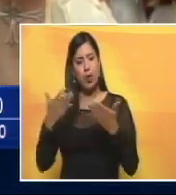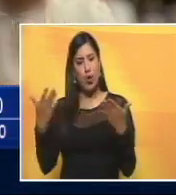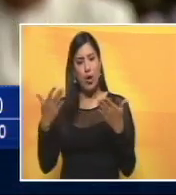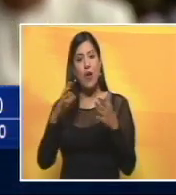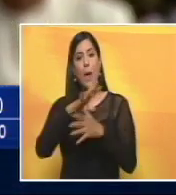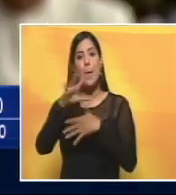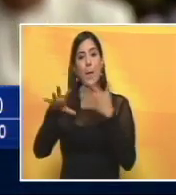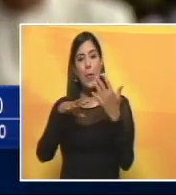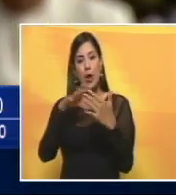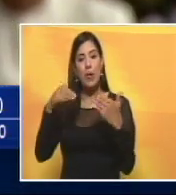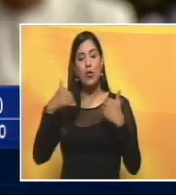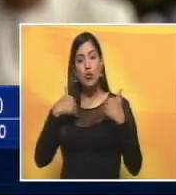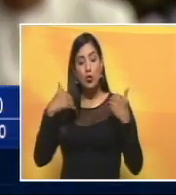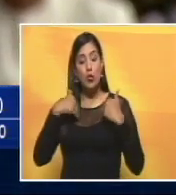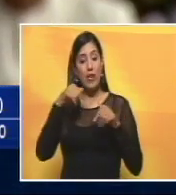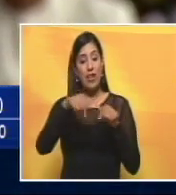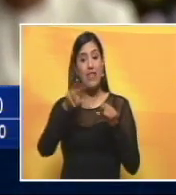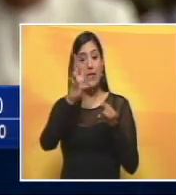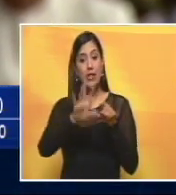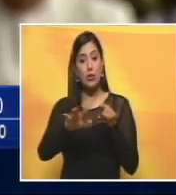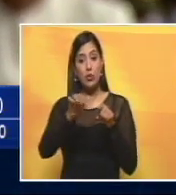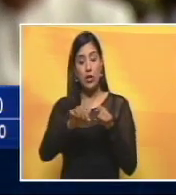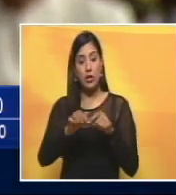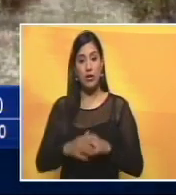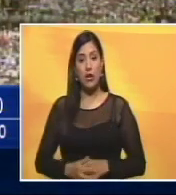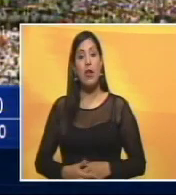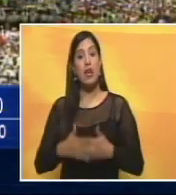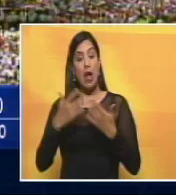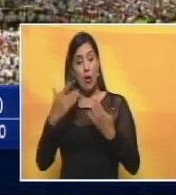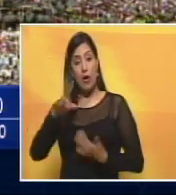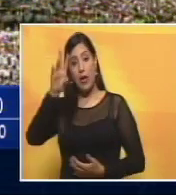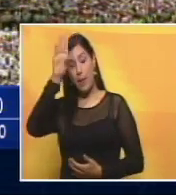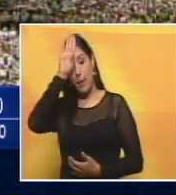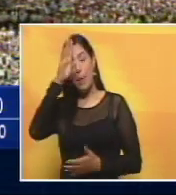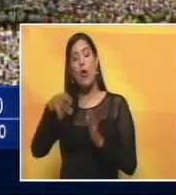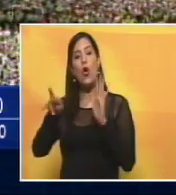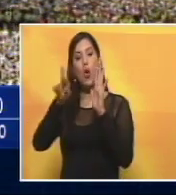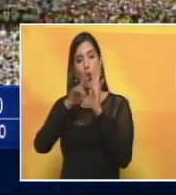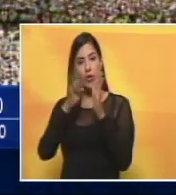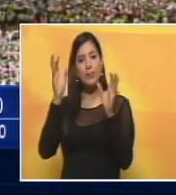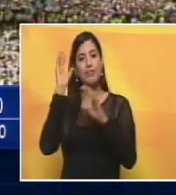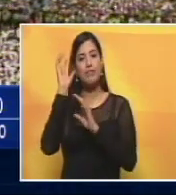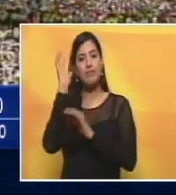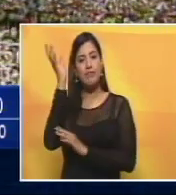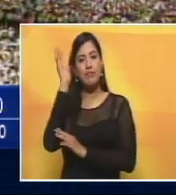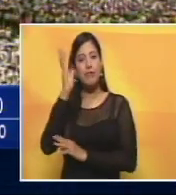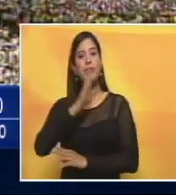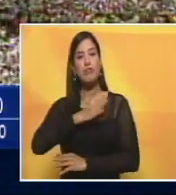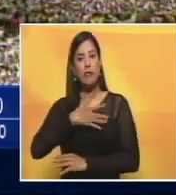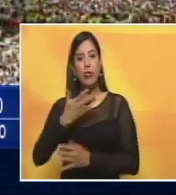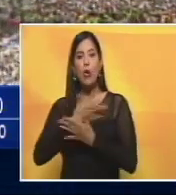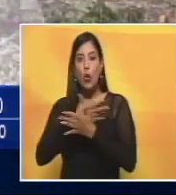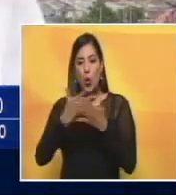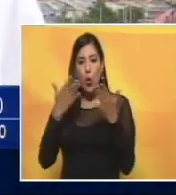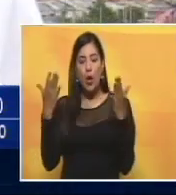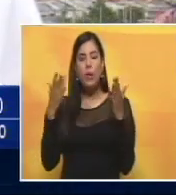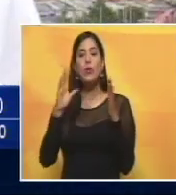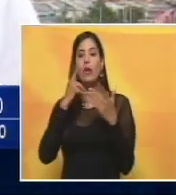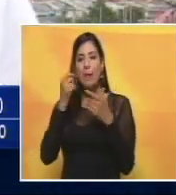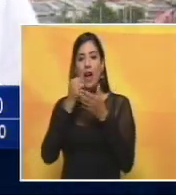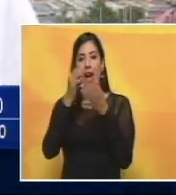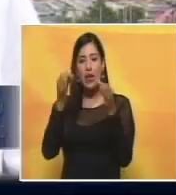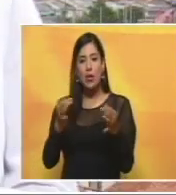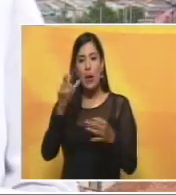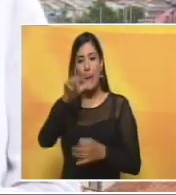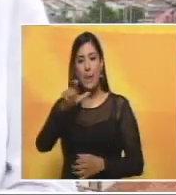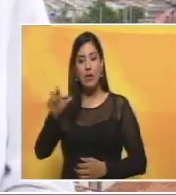en la crisis por la que atraviesa nuestro vecino país. El Papa de nuevo ofreciéndose para poder colaborar y asegurándole